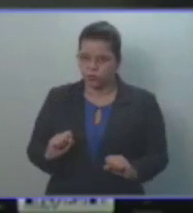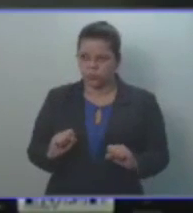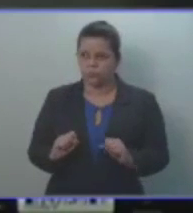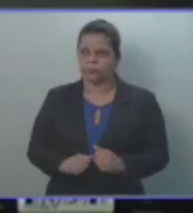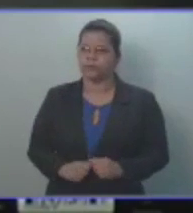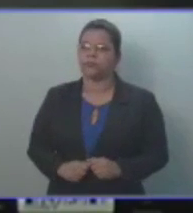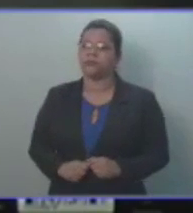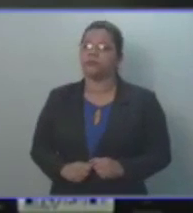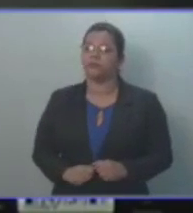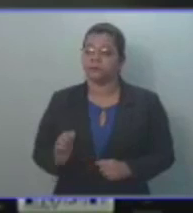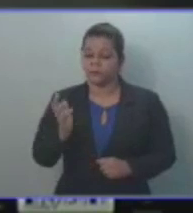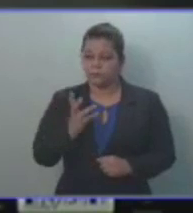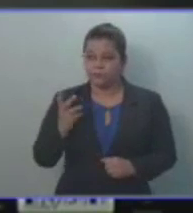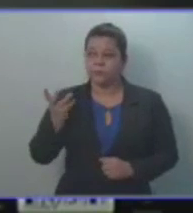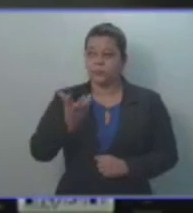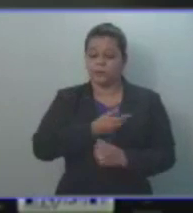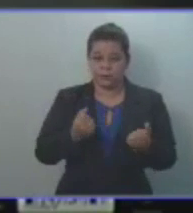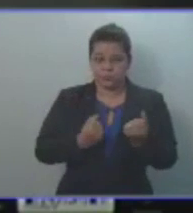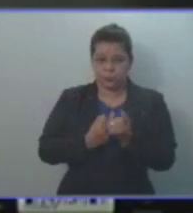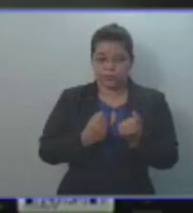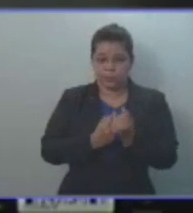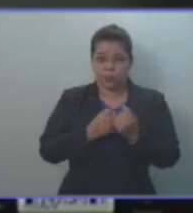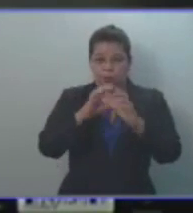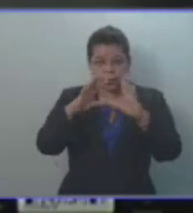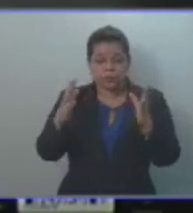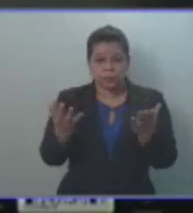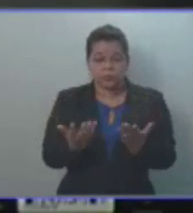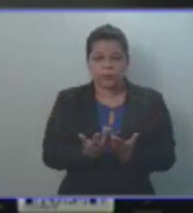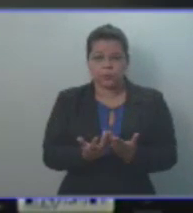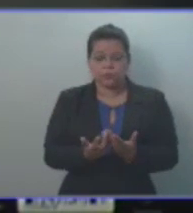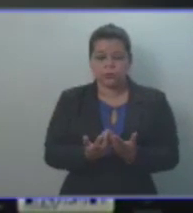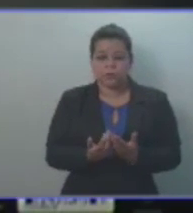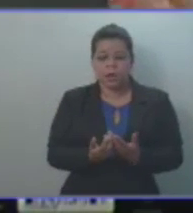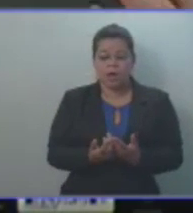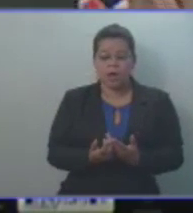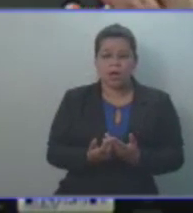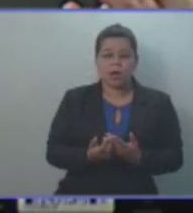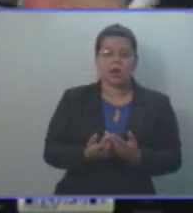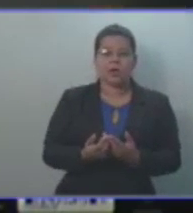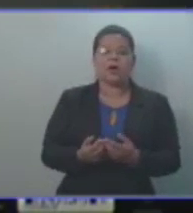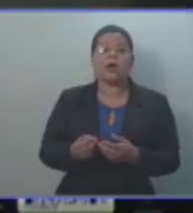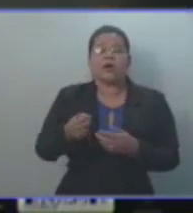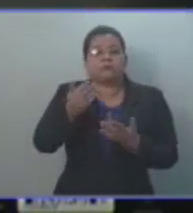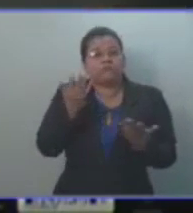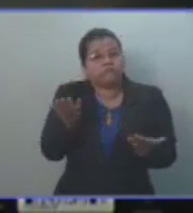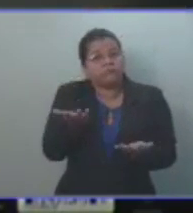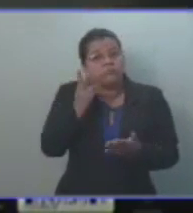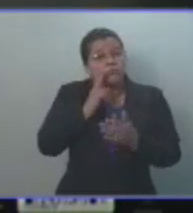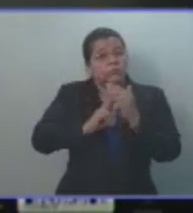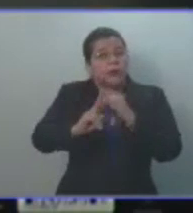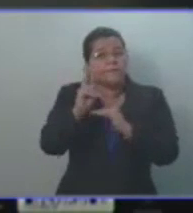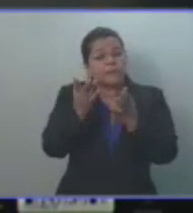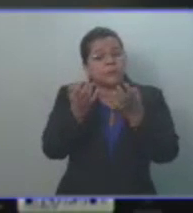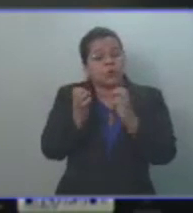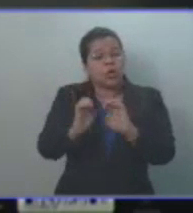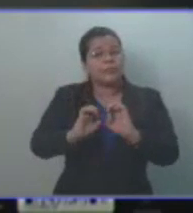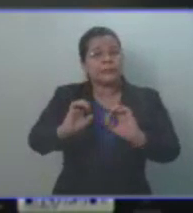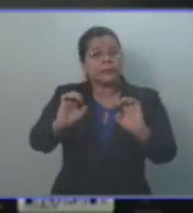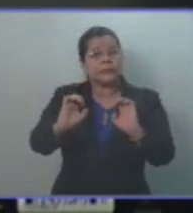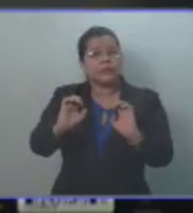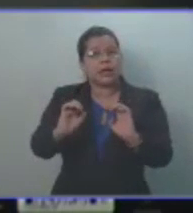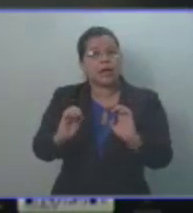Esta cooperación internacional se encauza entonces en una visión estratégica de